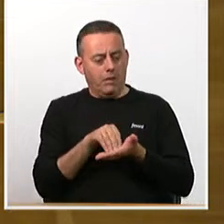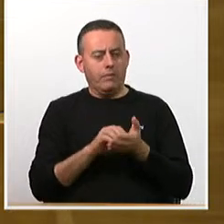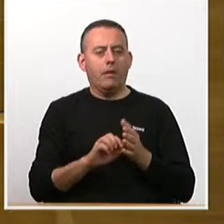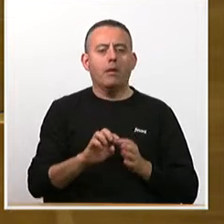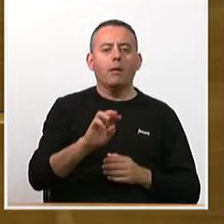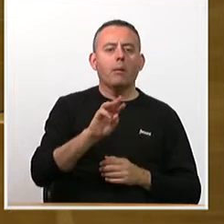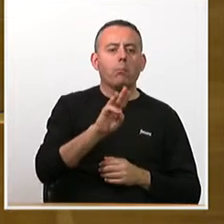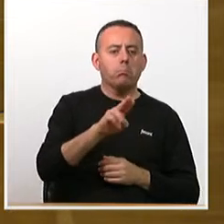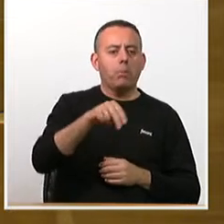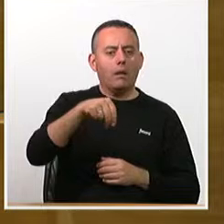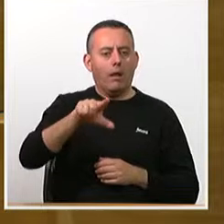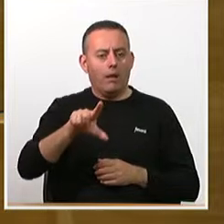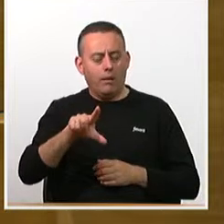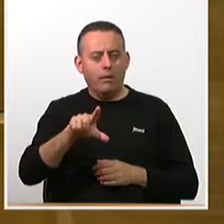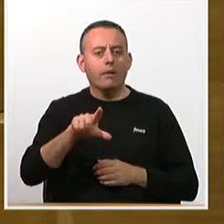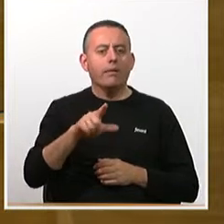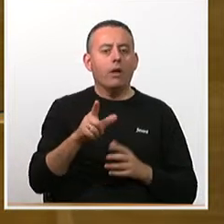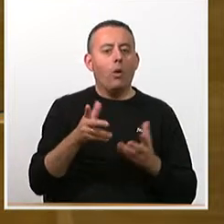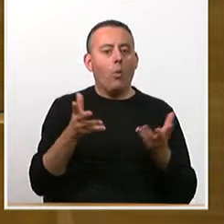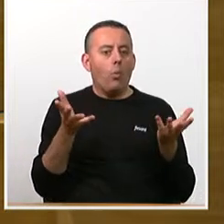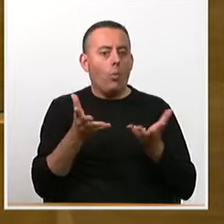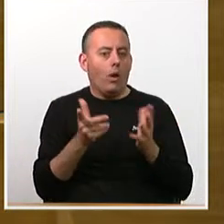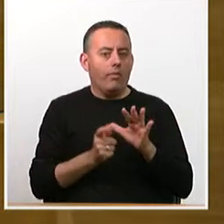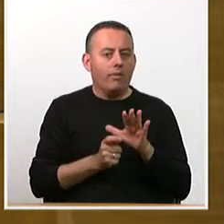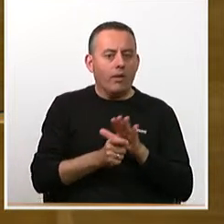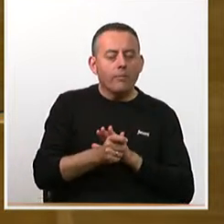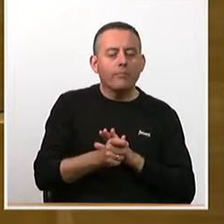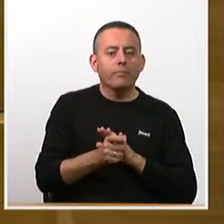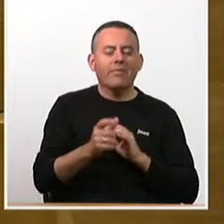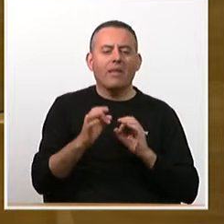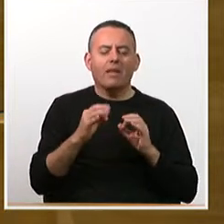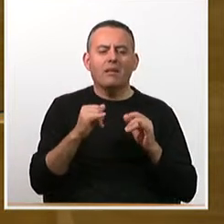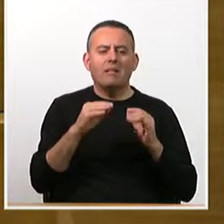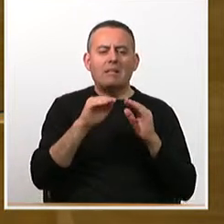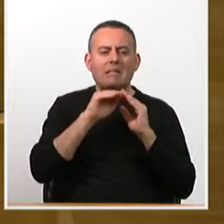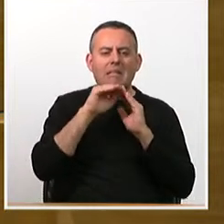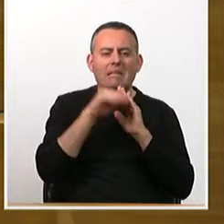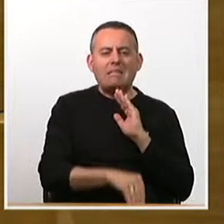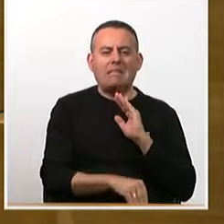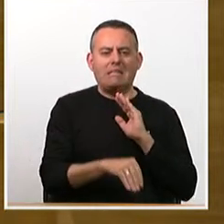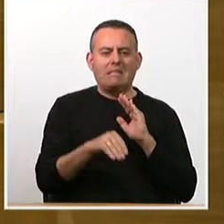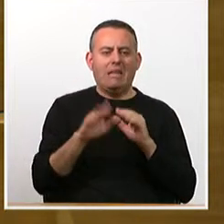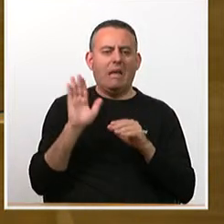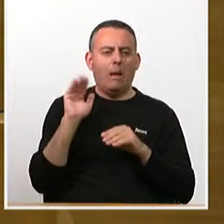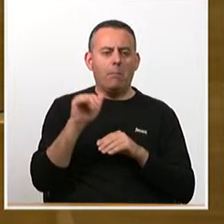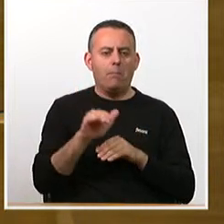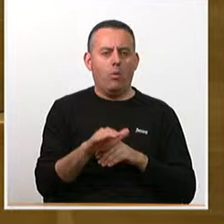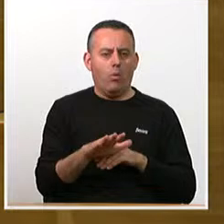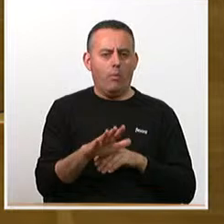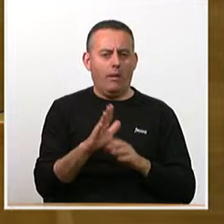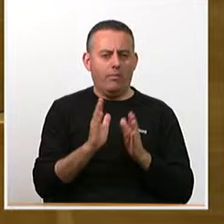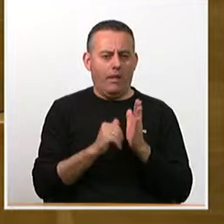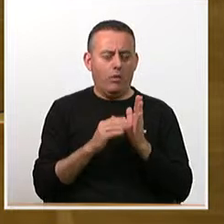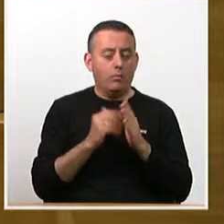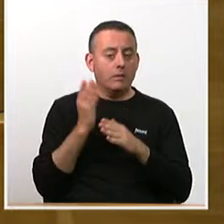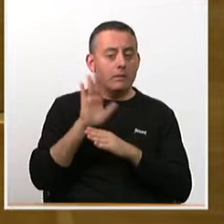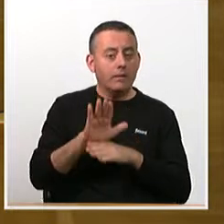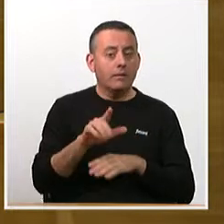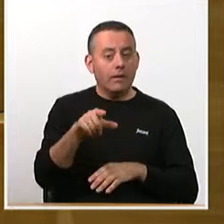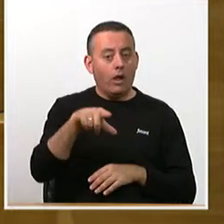ley de tramitación especial de urgencia sobre la crisis que padece el campo valenciano presentada por el grupo parlamentario compromís